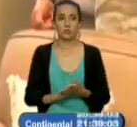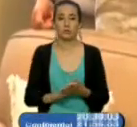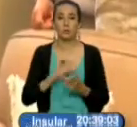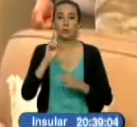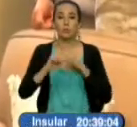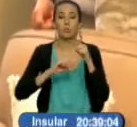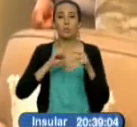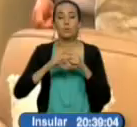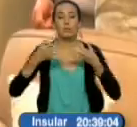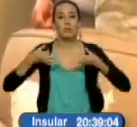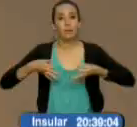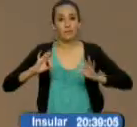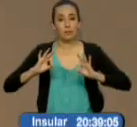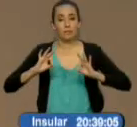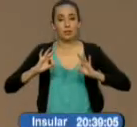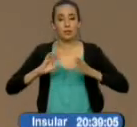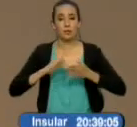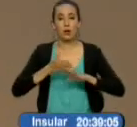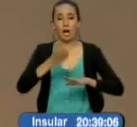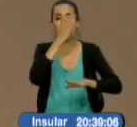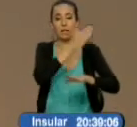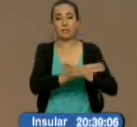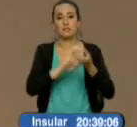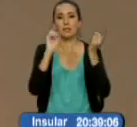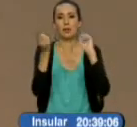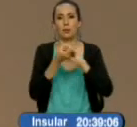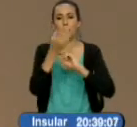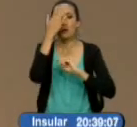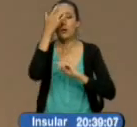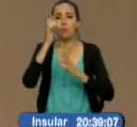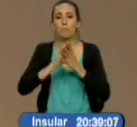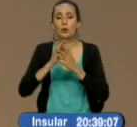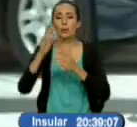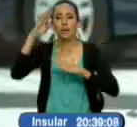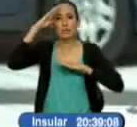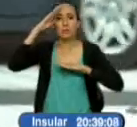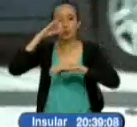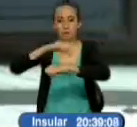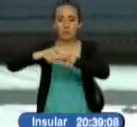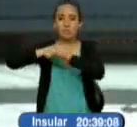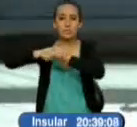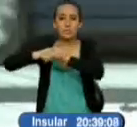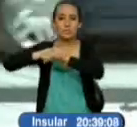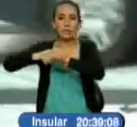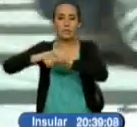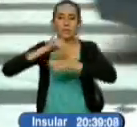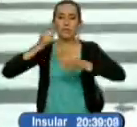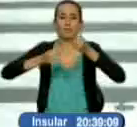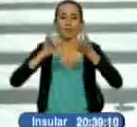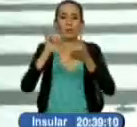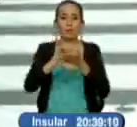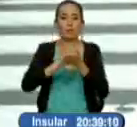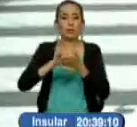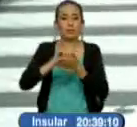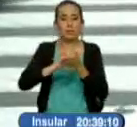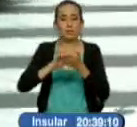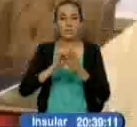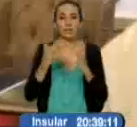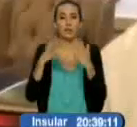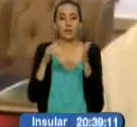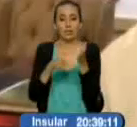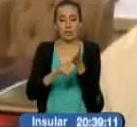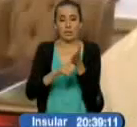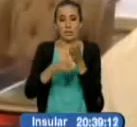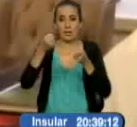de febrero su vida cambió. Fue detenido por migración mientras manejaba en New Jersey sin una licencia para conducir.